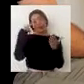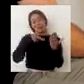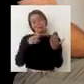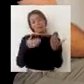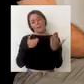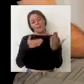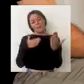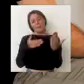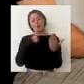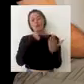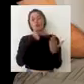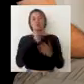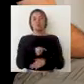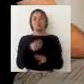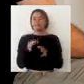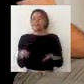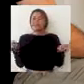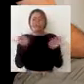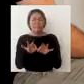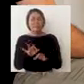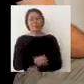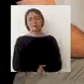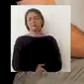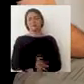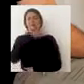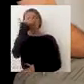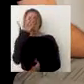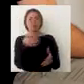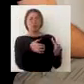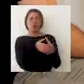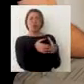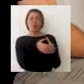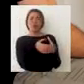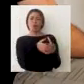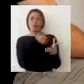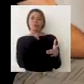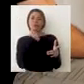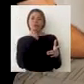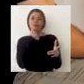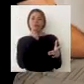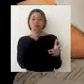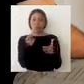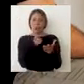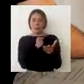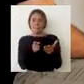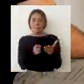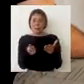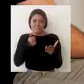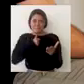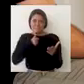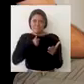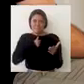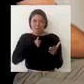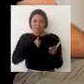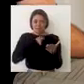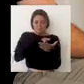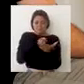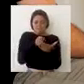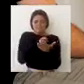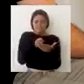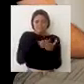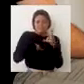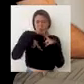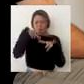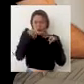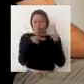importante, Carlos, porque nosotros no tenemos un club para hacer cómic, que los hay en la ciudad y muy buenos, pero digamos que no, el nuestro